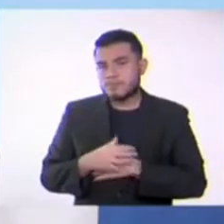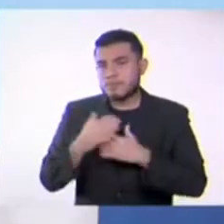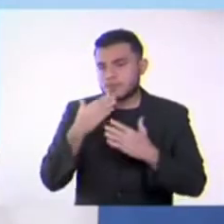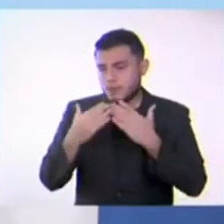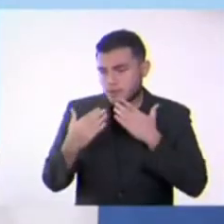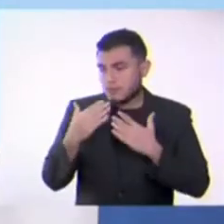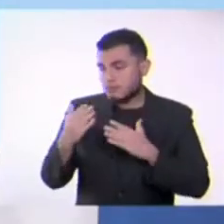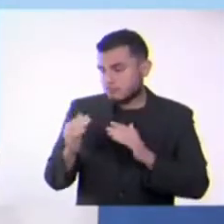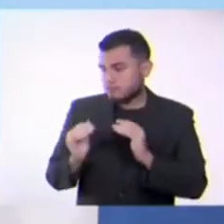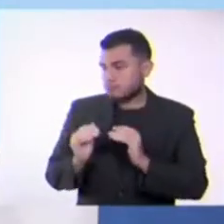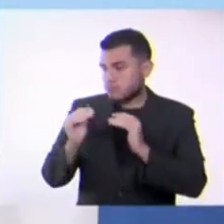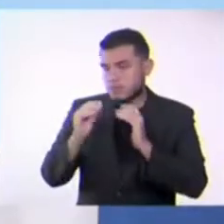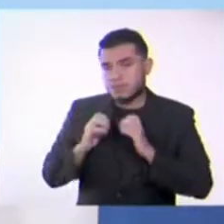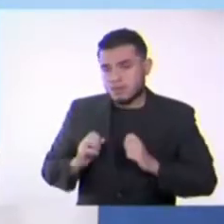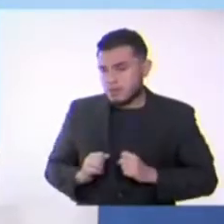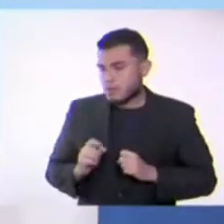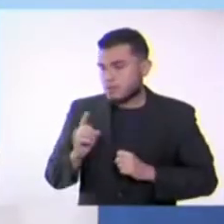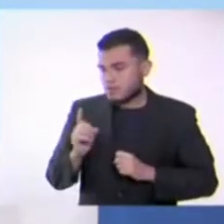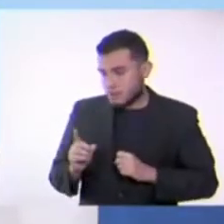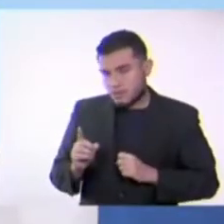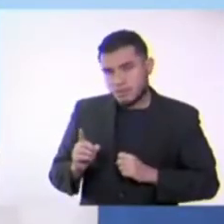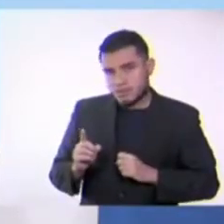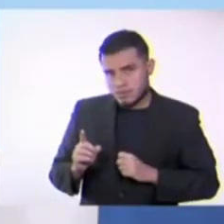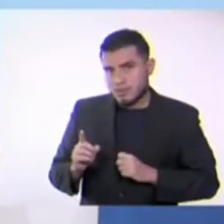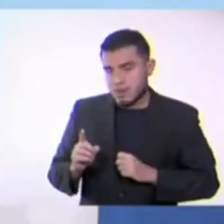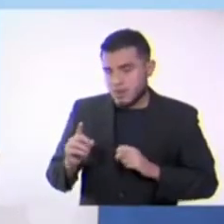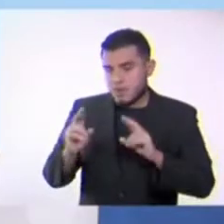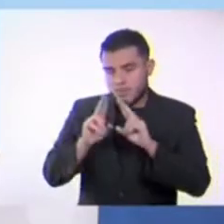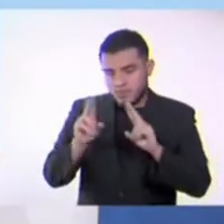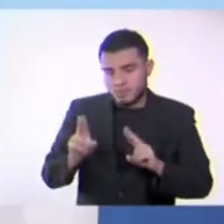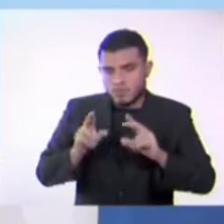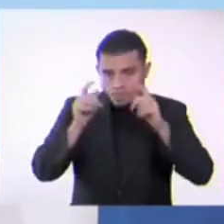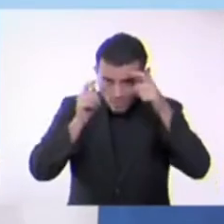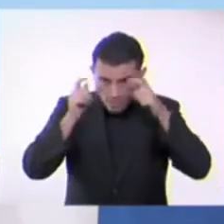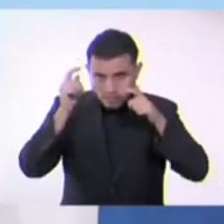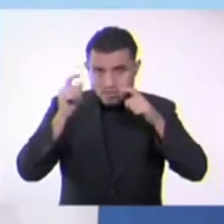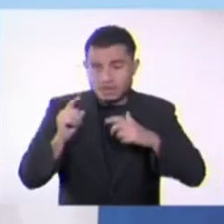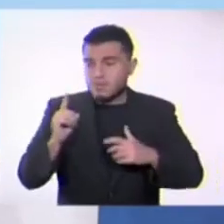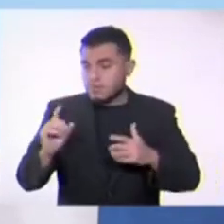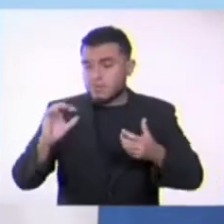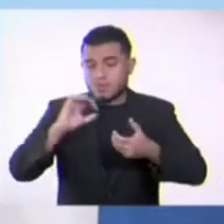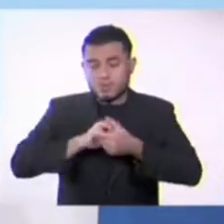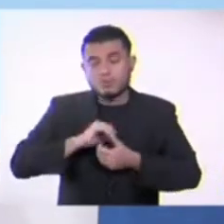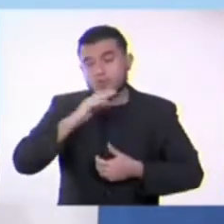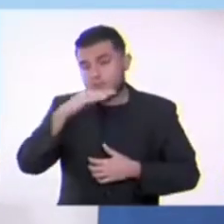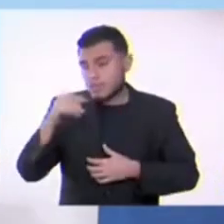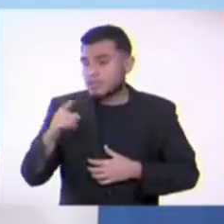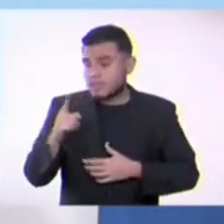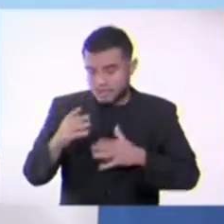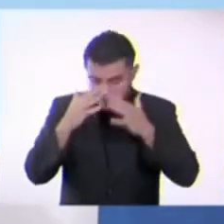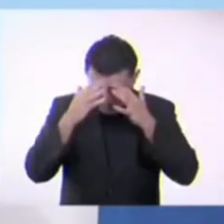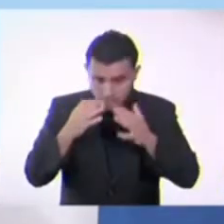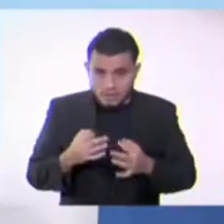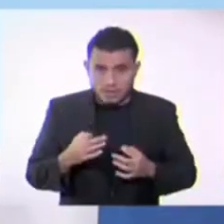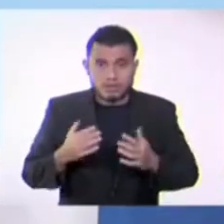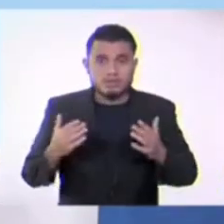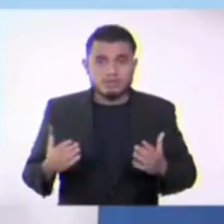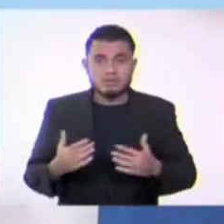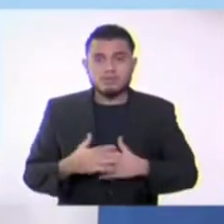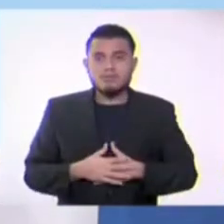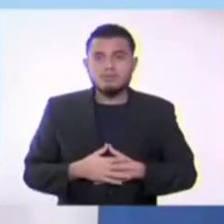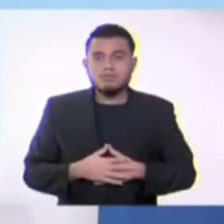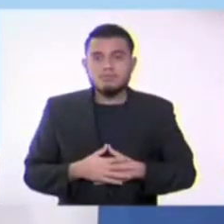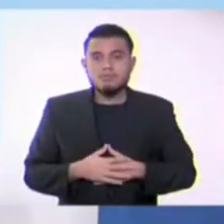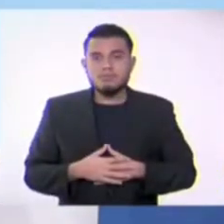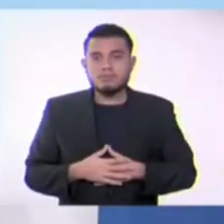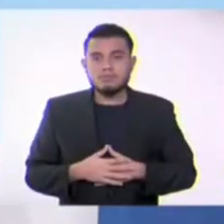¿verdad? Entonces, es la Unión Europea, es un conjunto de países, pero que toman decisiones incluso sobre lo